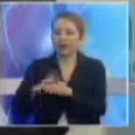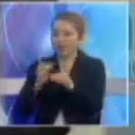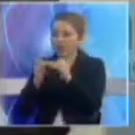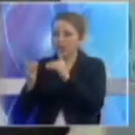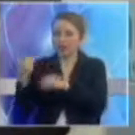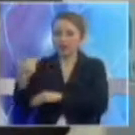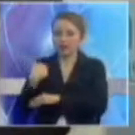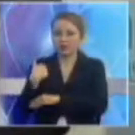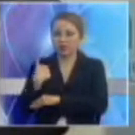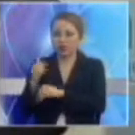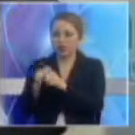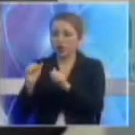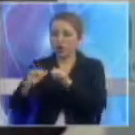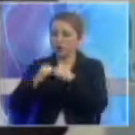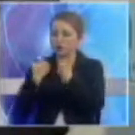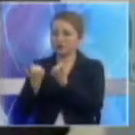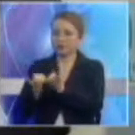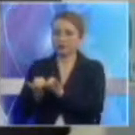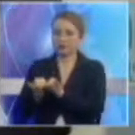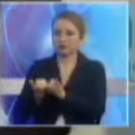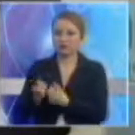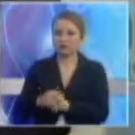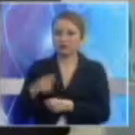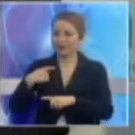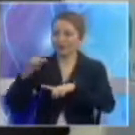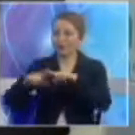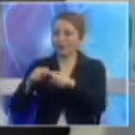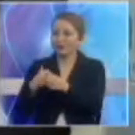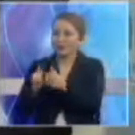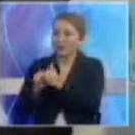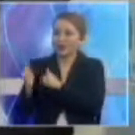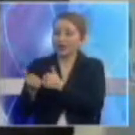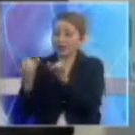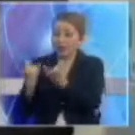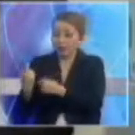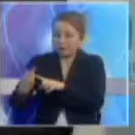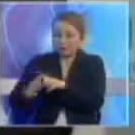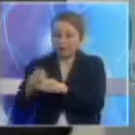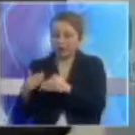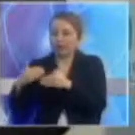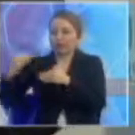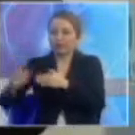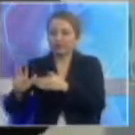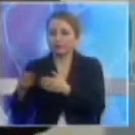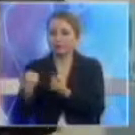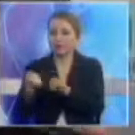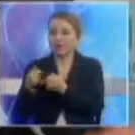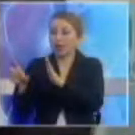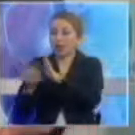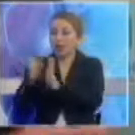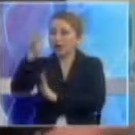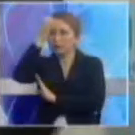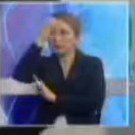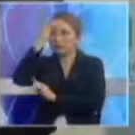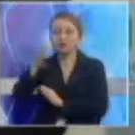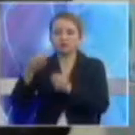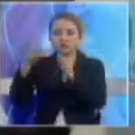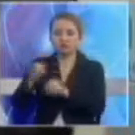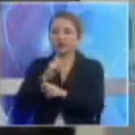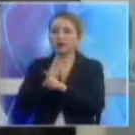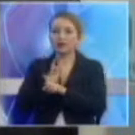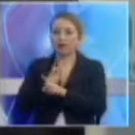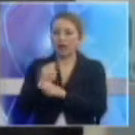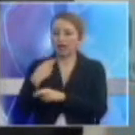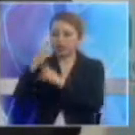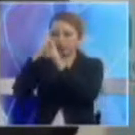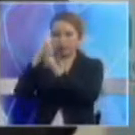hemos tenido con la Asamblea, no podemos pasar de este mes. Y la Ley de Cultura, efectivamente, yo creo que tenemos